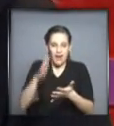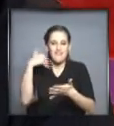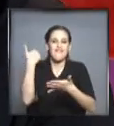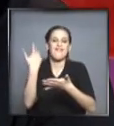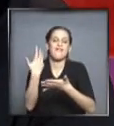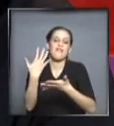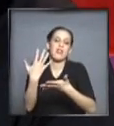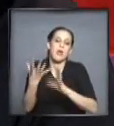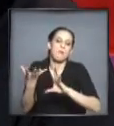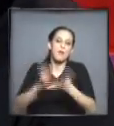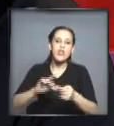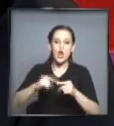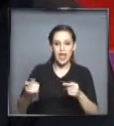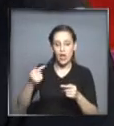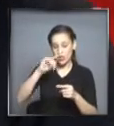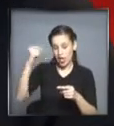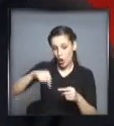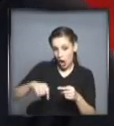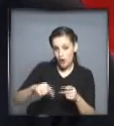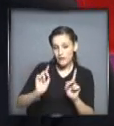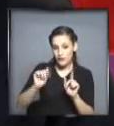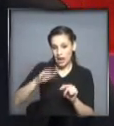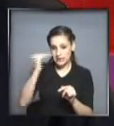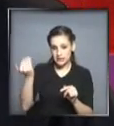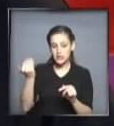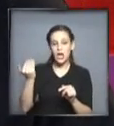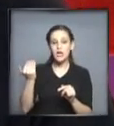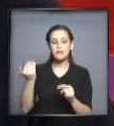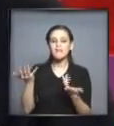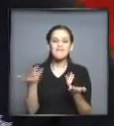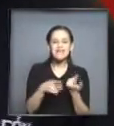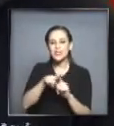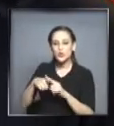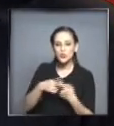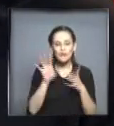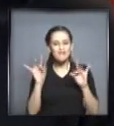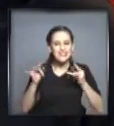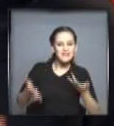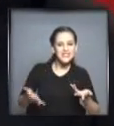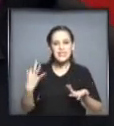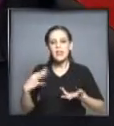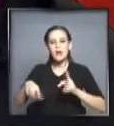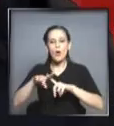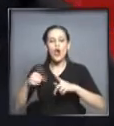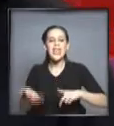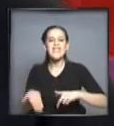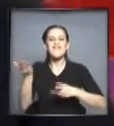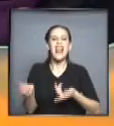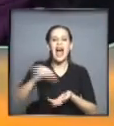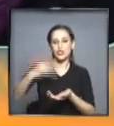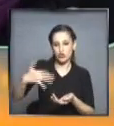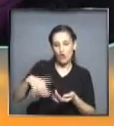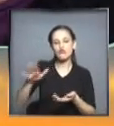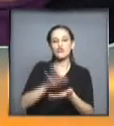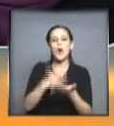un modelo de Estado como el vigente, la discusión pierde claridad. La discusión tiene que ser la visión de la inflación entre el liberalismo